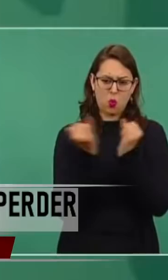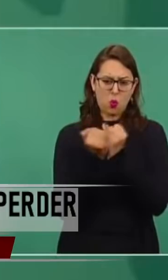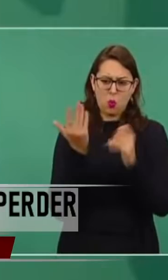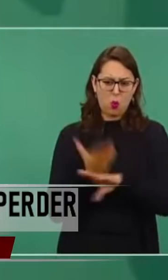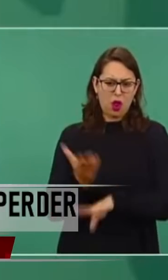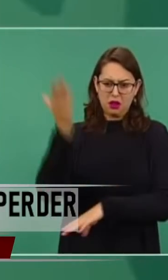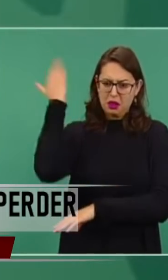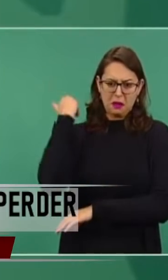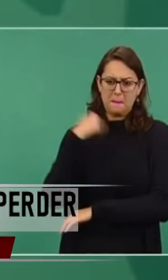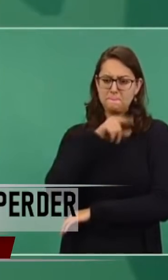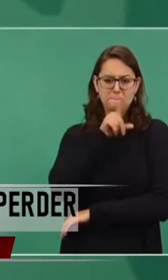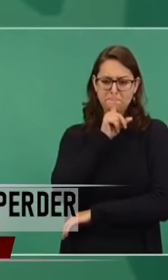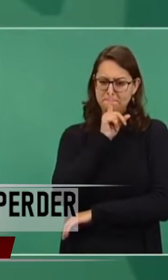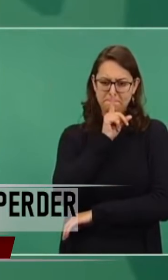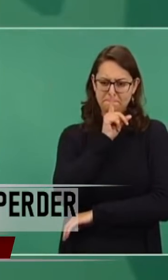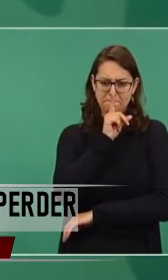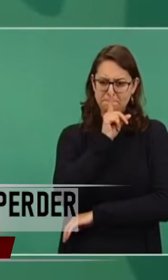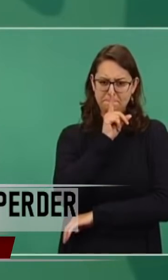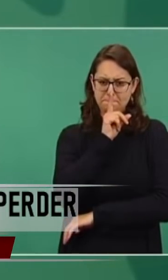ustedes este